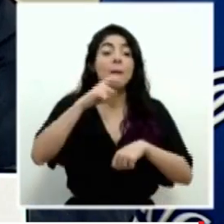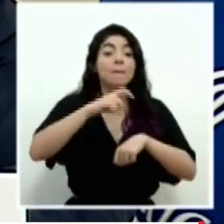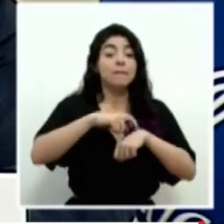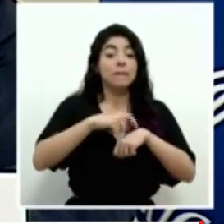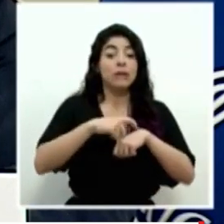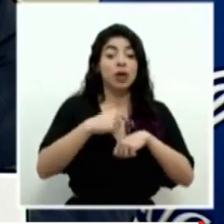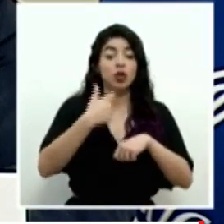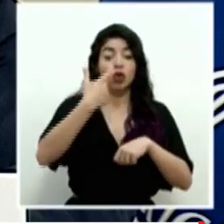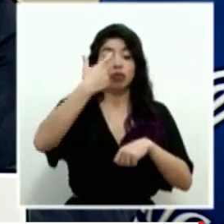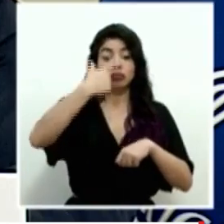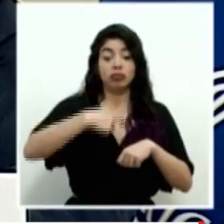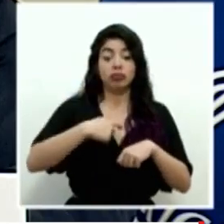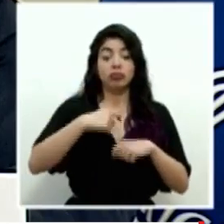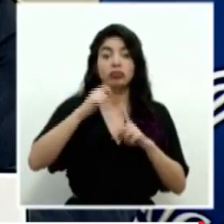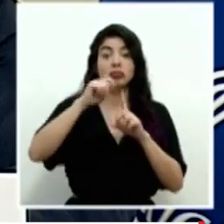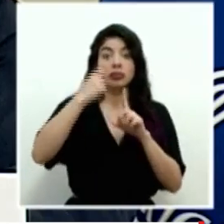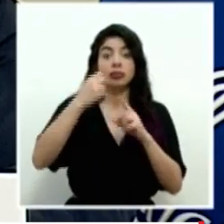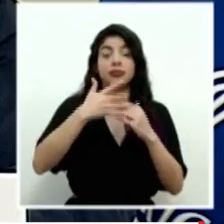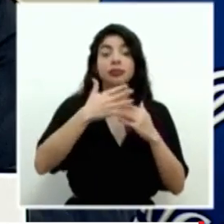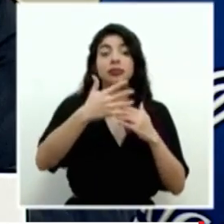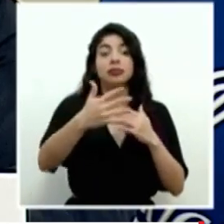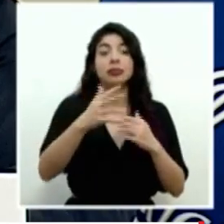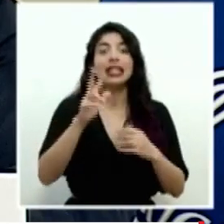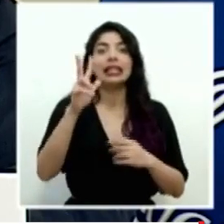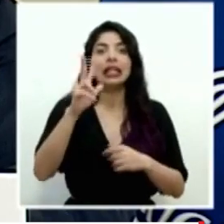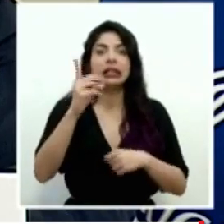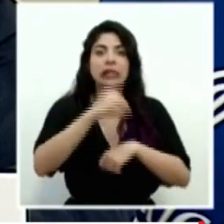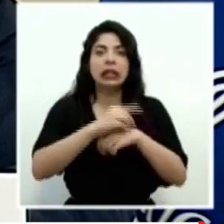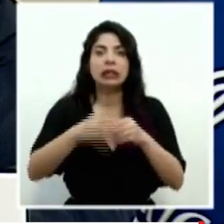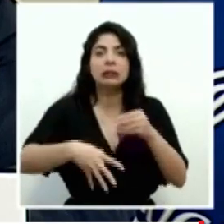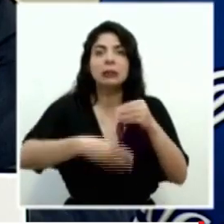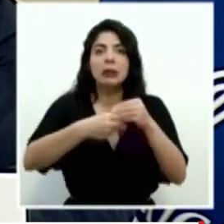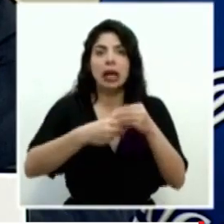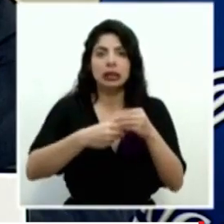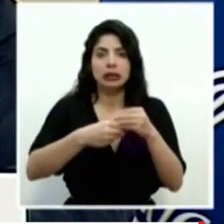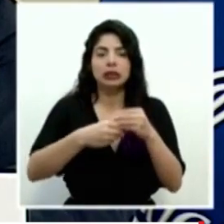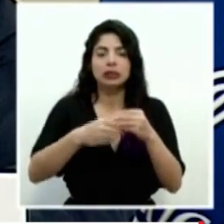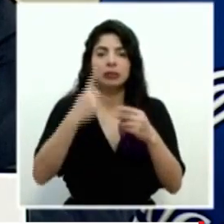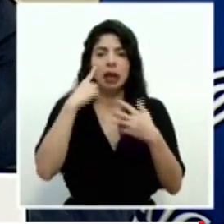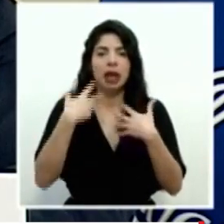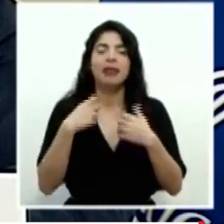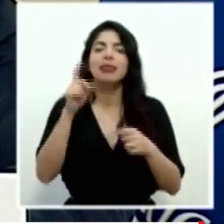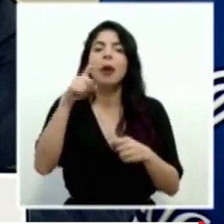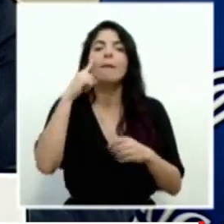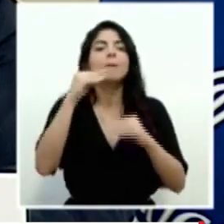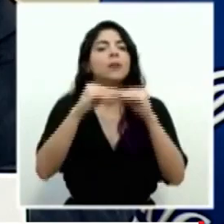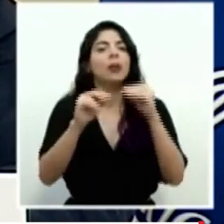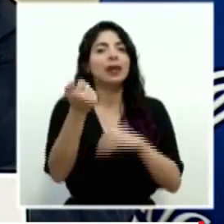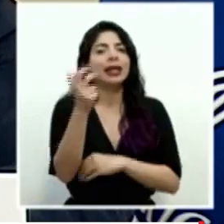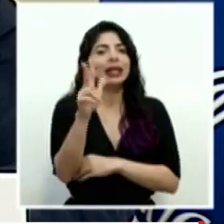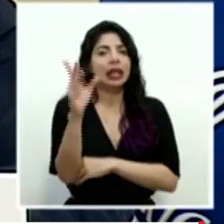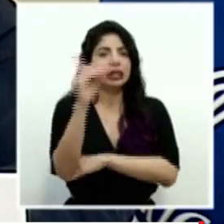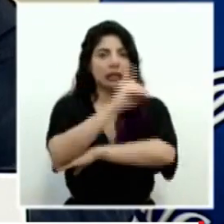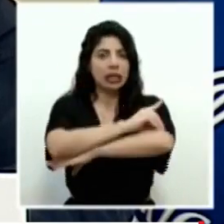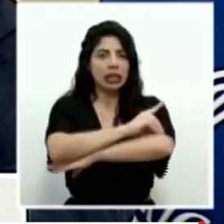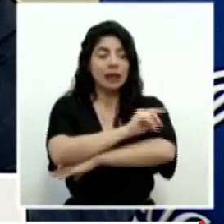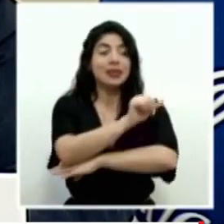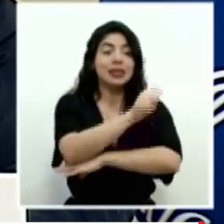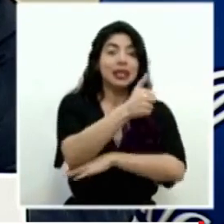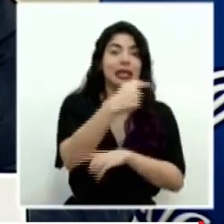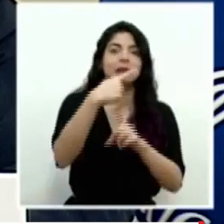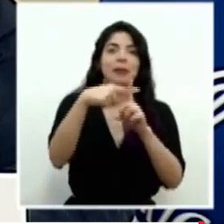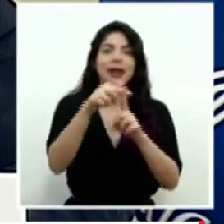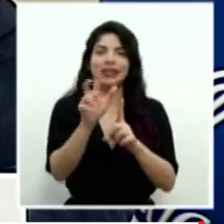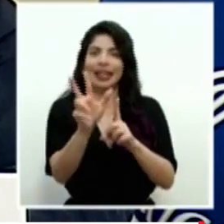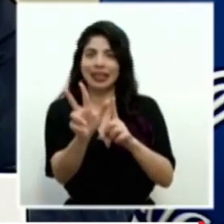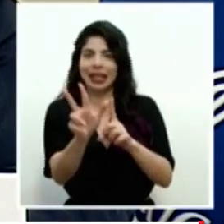momento en que se toma la muestra, y eso pues está estipulado que tienen que ser al menos 13 días justamente cumpliendo esos 10 más los